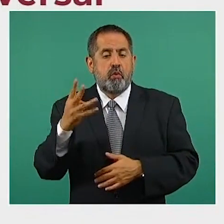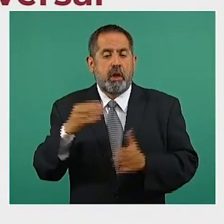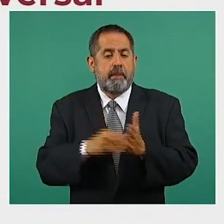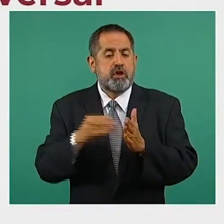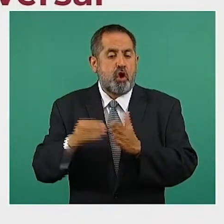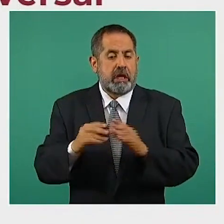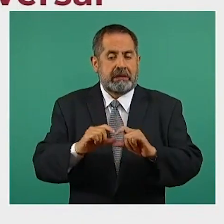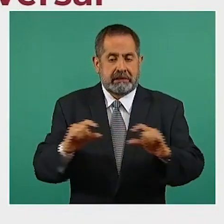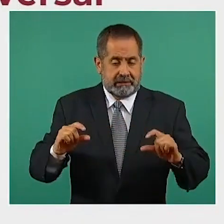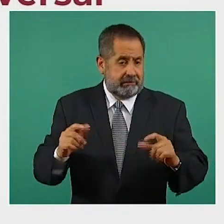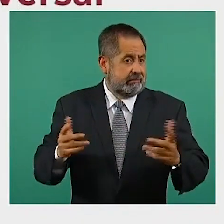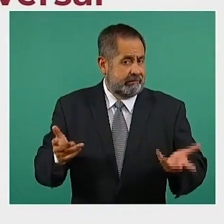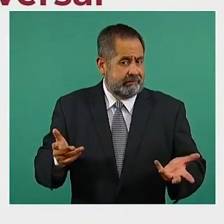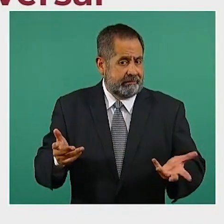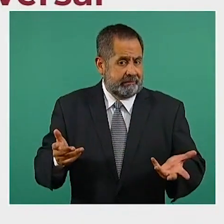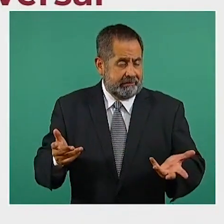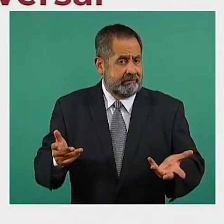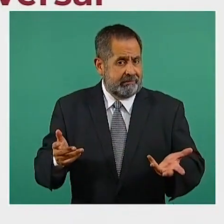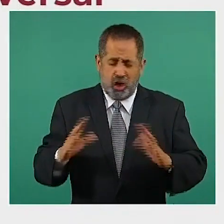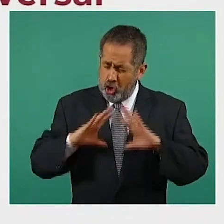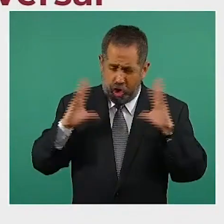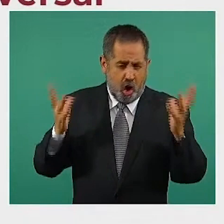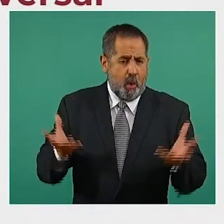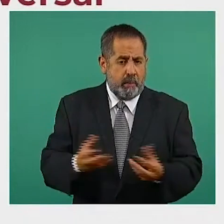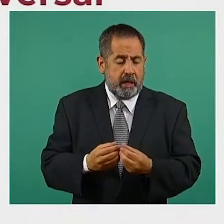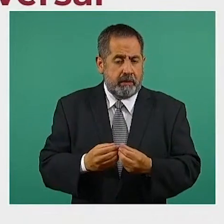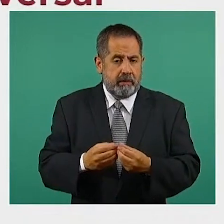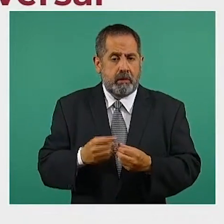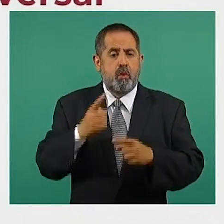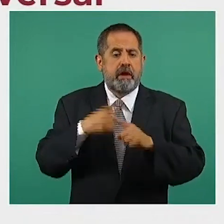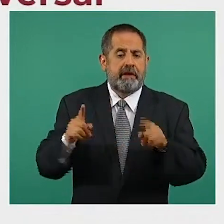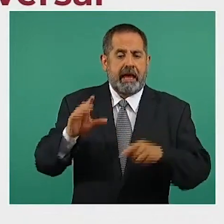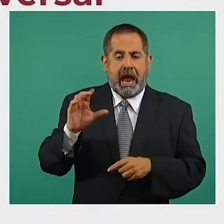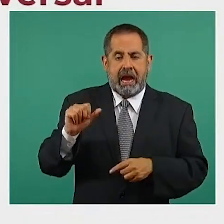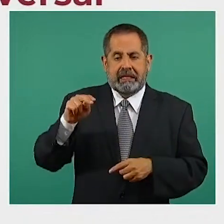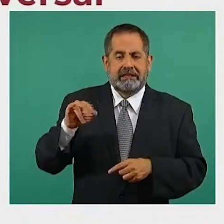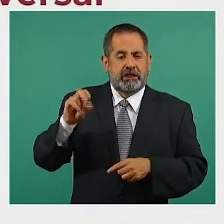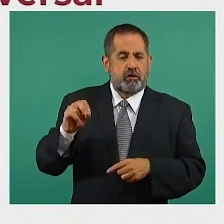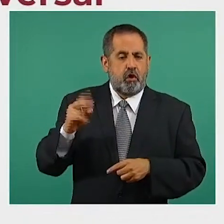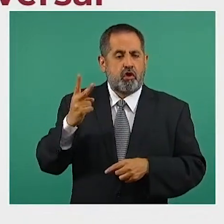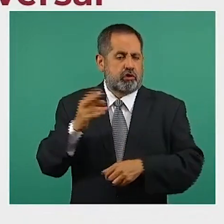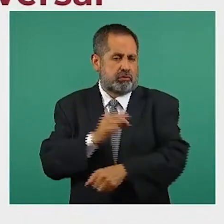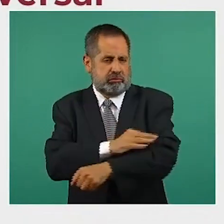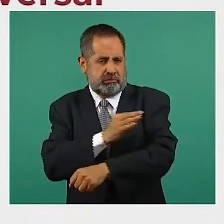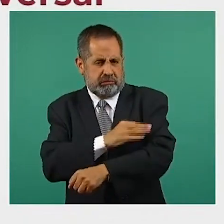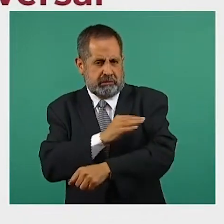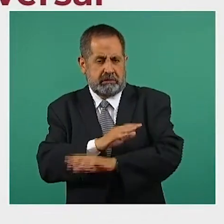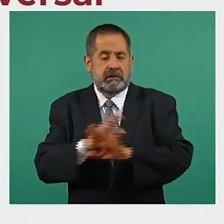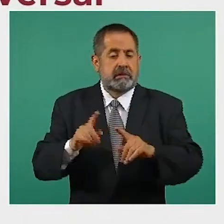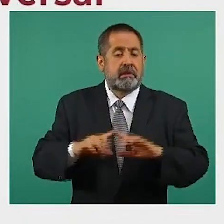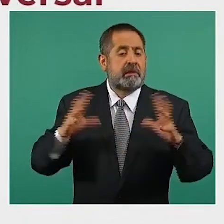250.4 millones de dosis. En todos, a excepción de CanSino, son 2 dosis y por lo tanto estos son